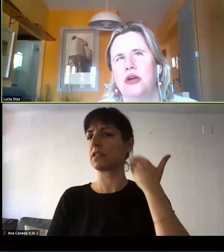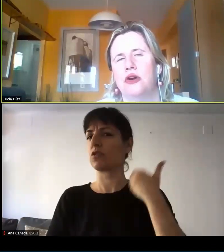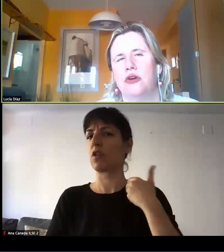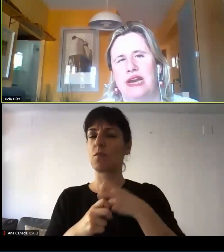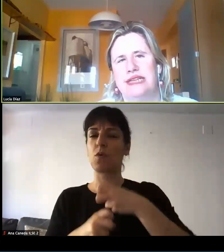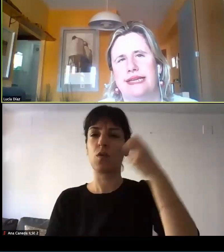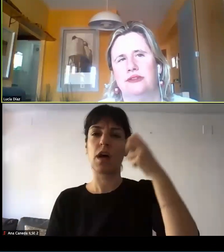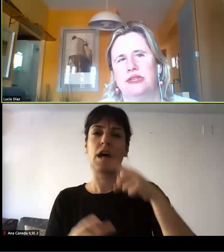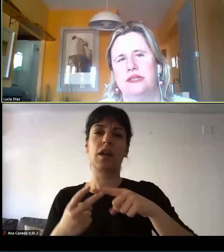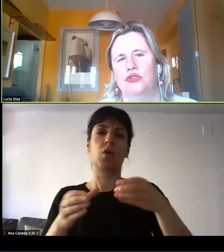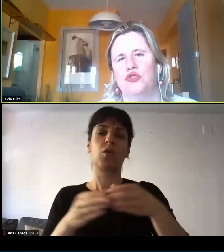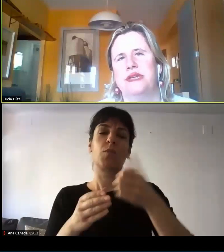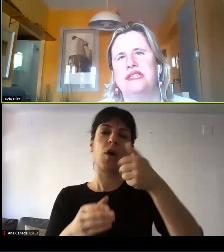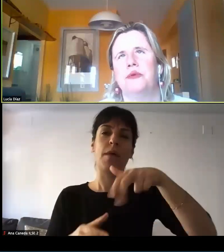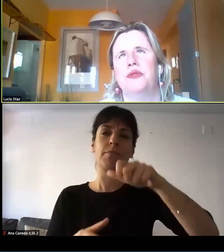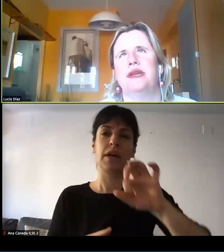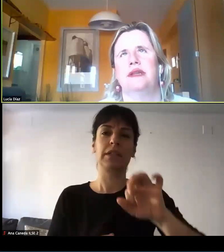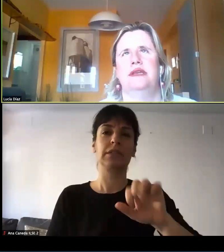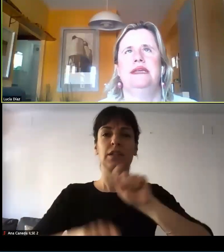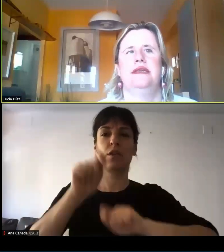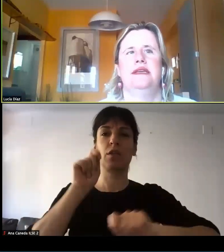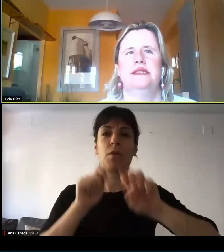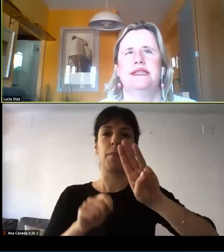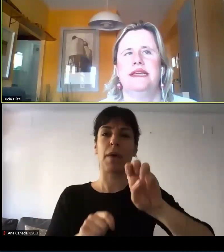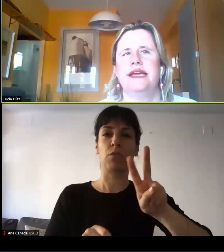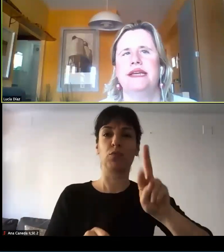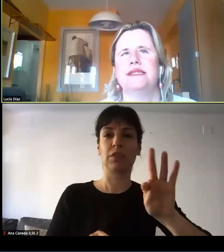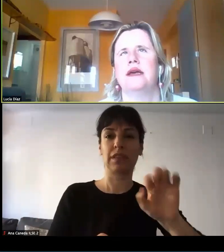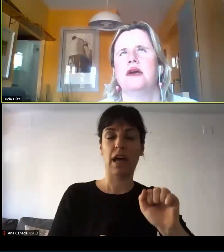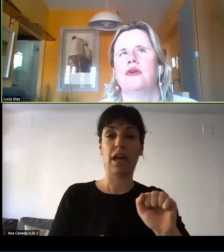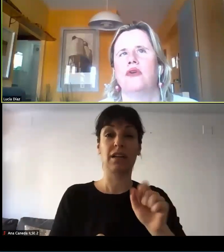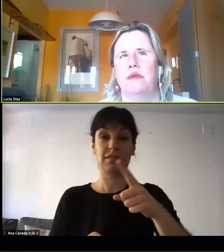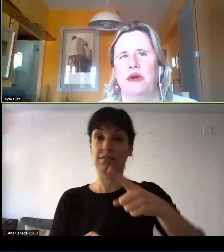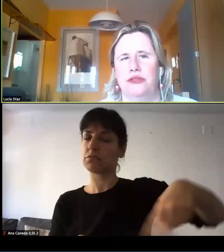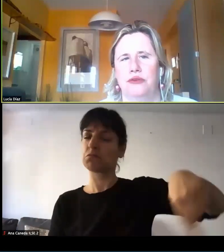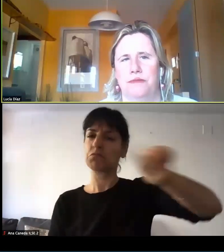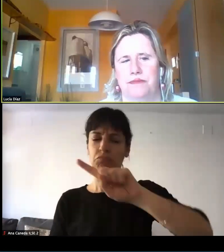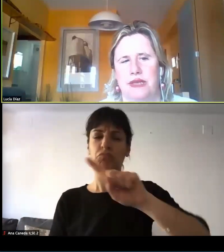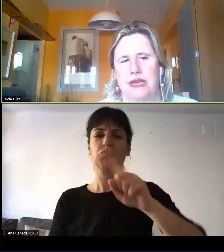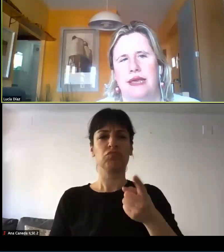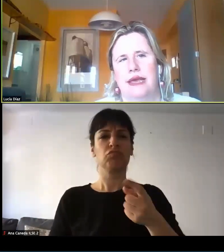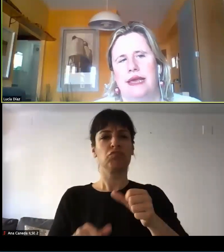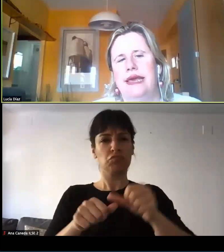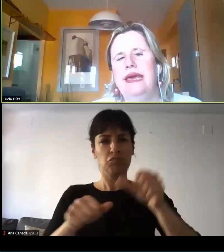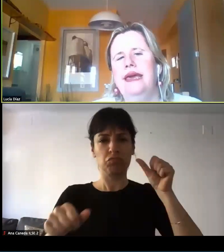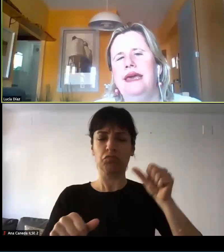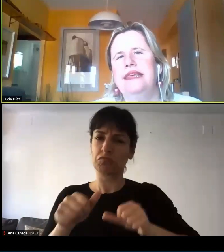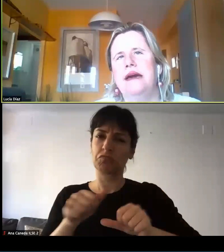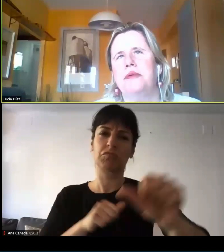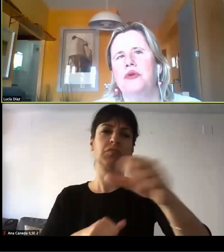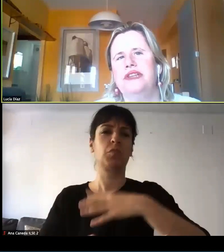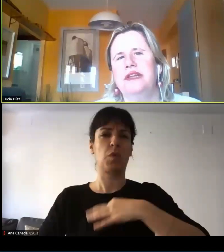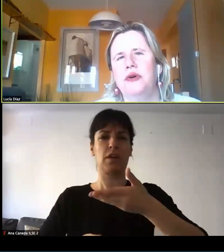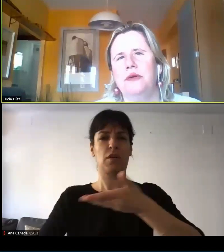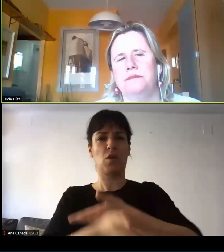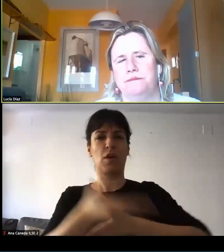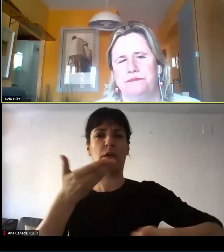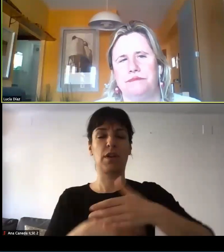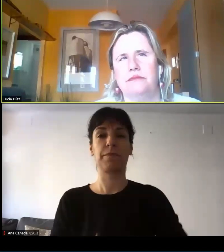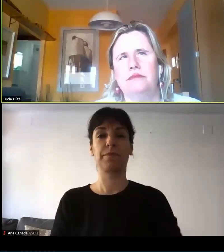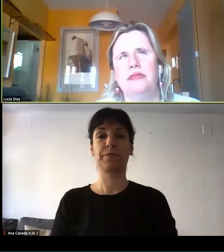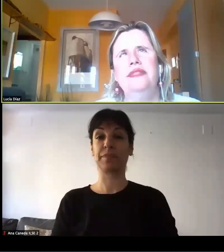Pauta, con las que todas y todos vais a poder y seguiréis colaborando. Ya por